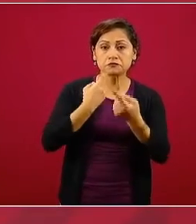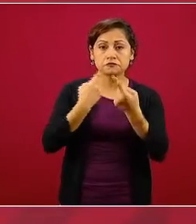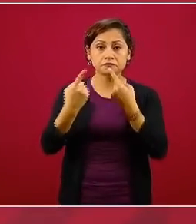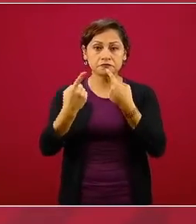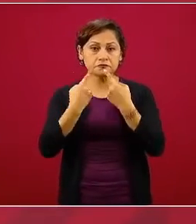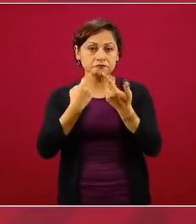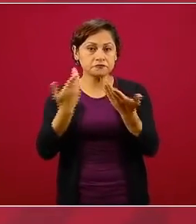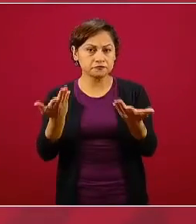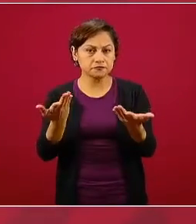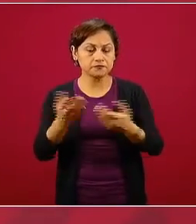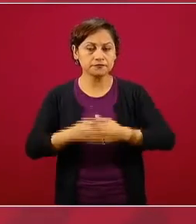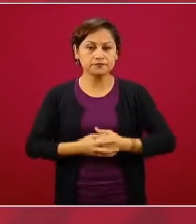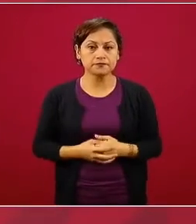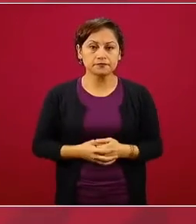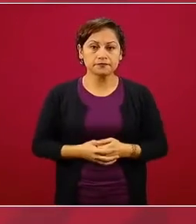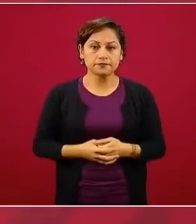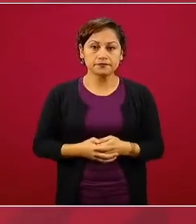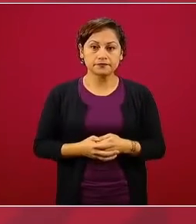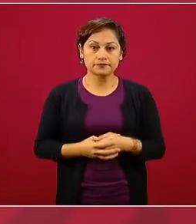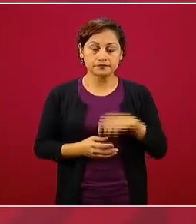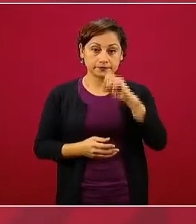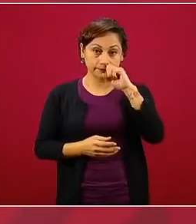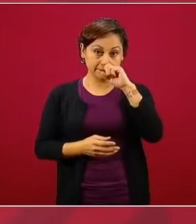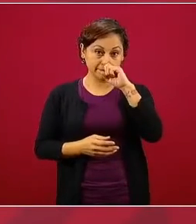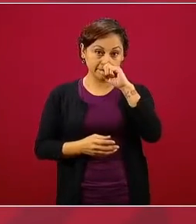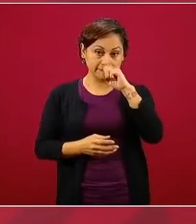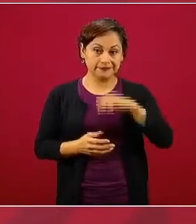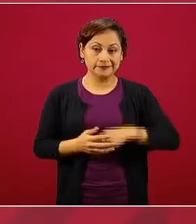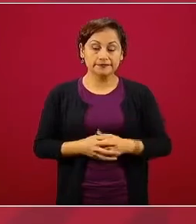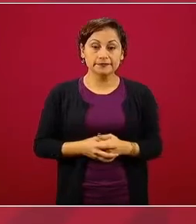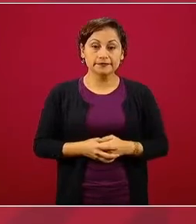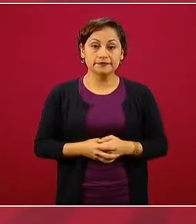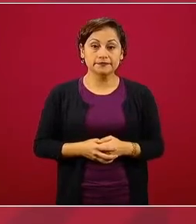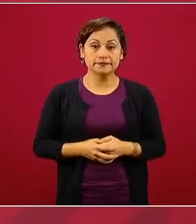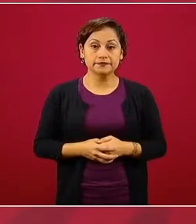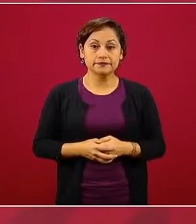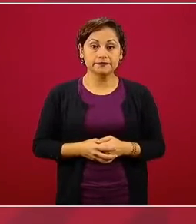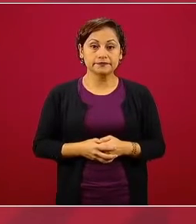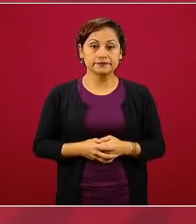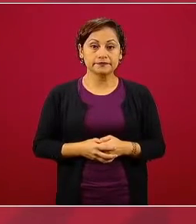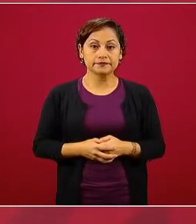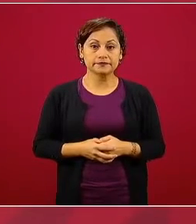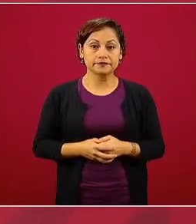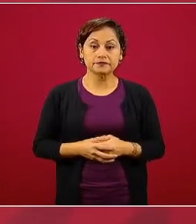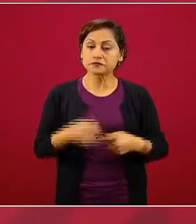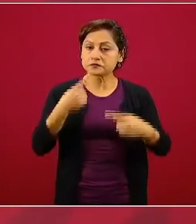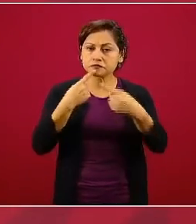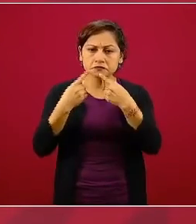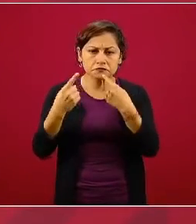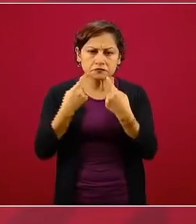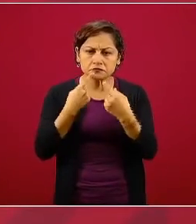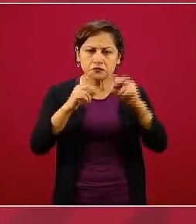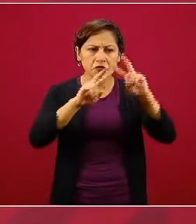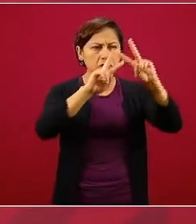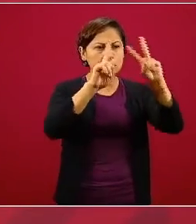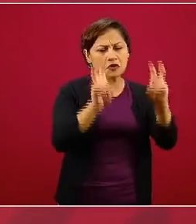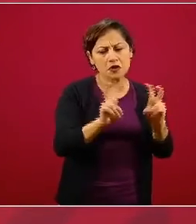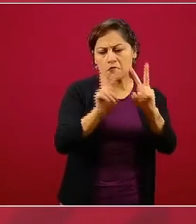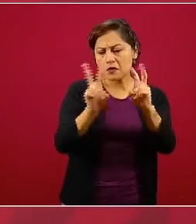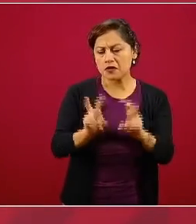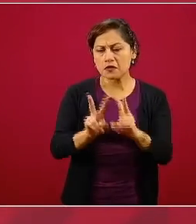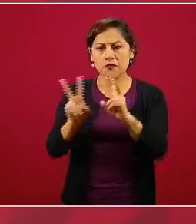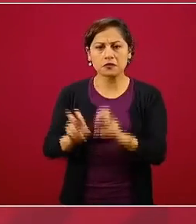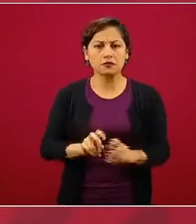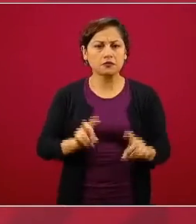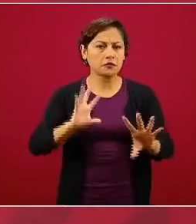circular sobre todos los asuntos, todos los temas. De